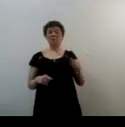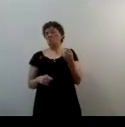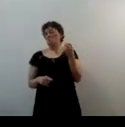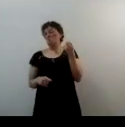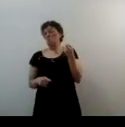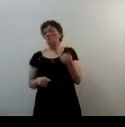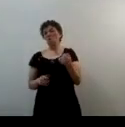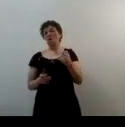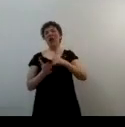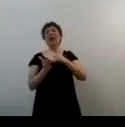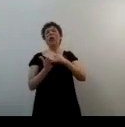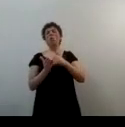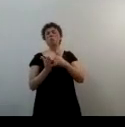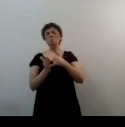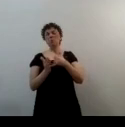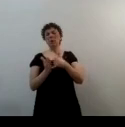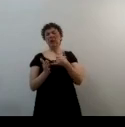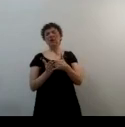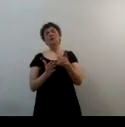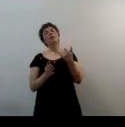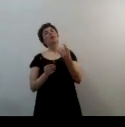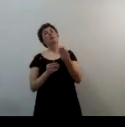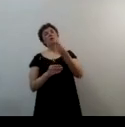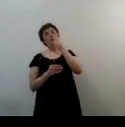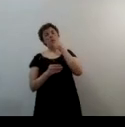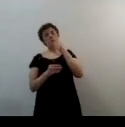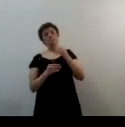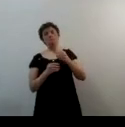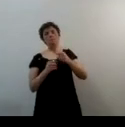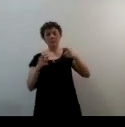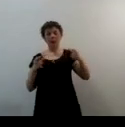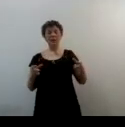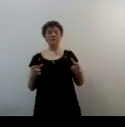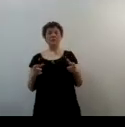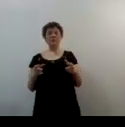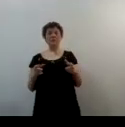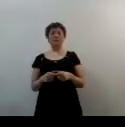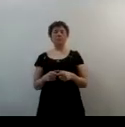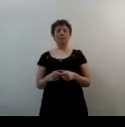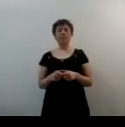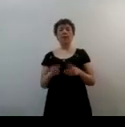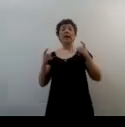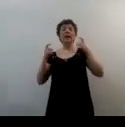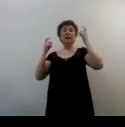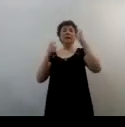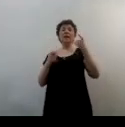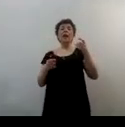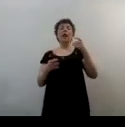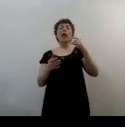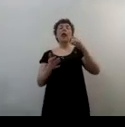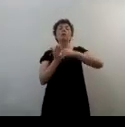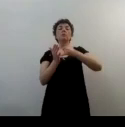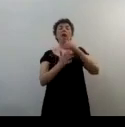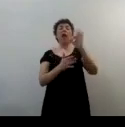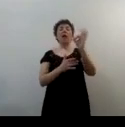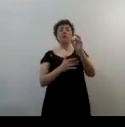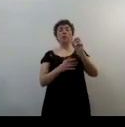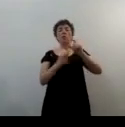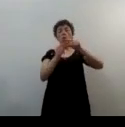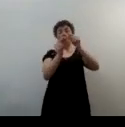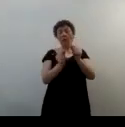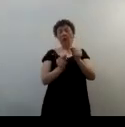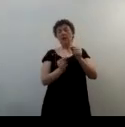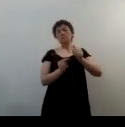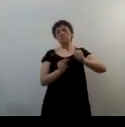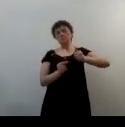poquísimo. Entonces la legumbre hay que aumentar el consumo probablemente y fijaros de intentar incrementarlo por ese contenido en fibra. No deja de ser